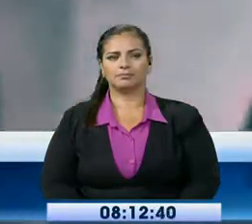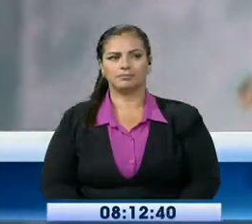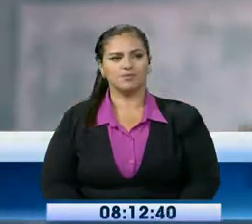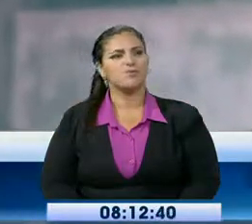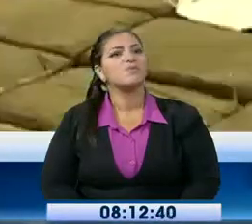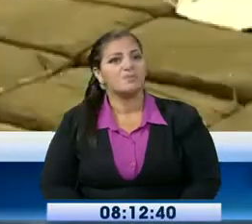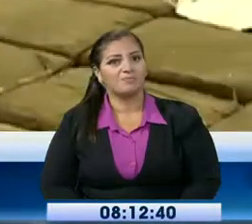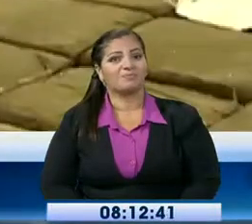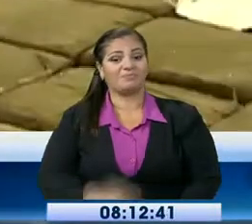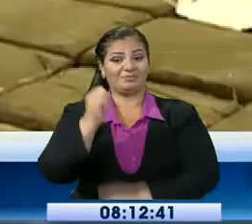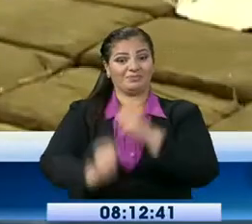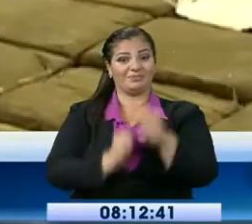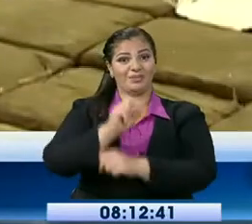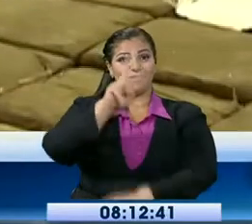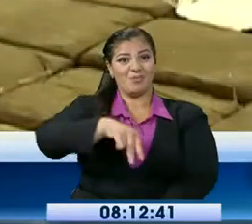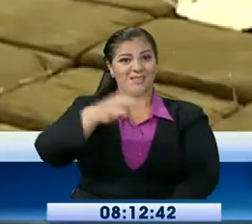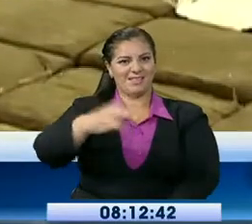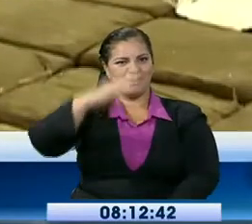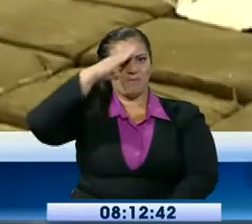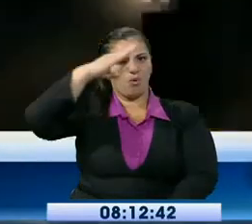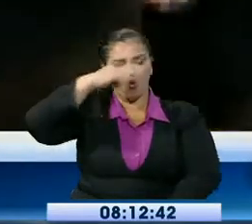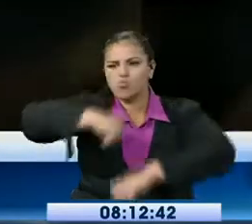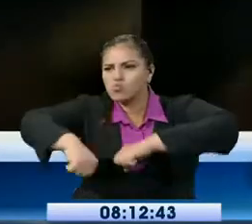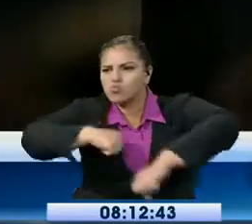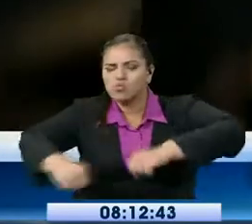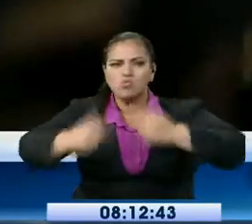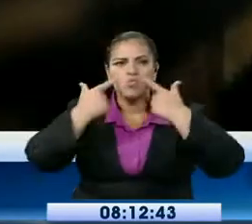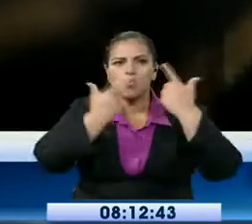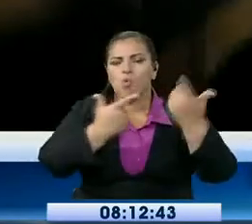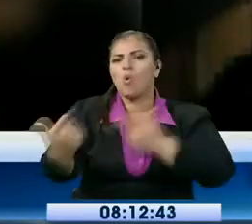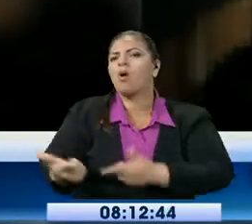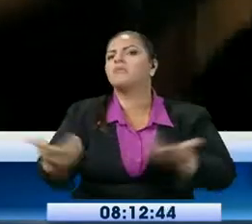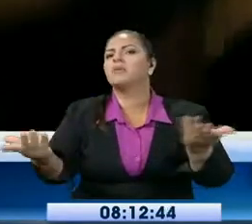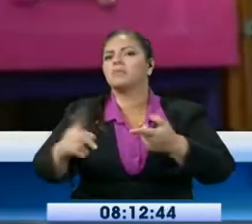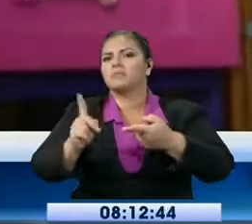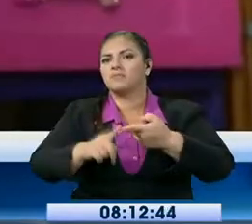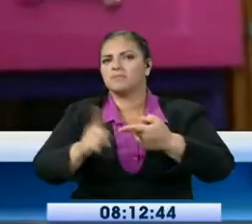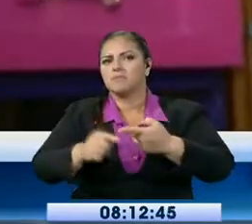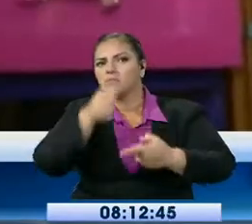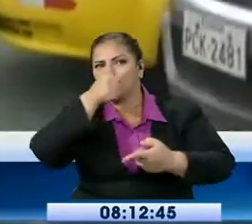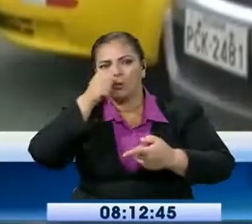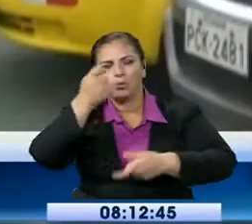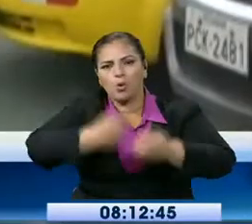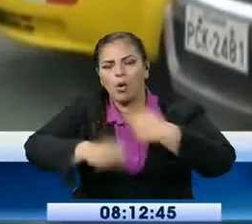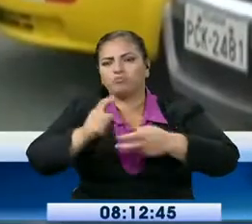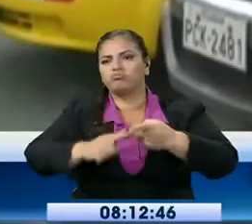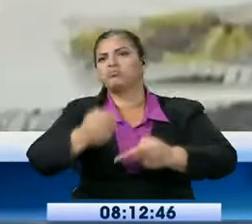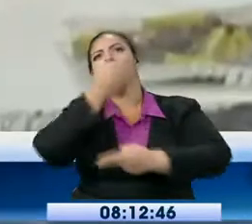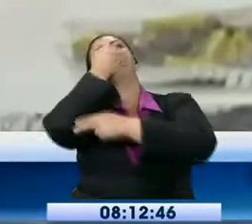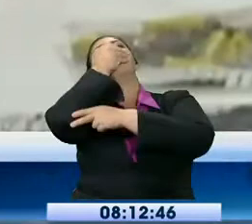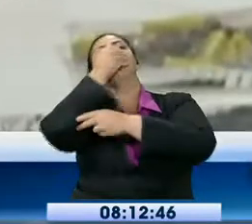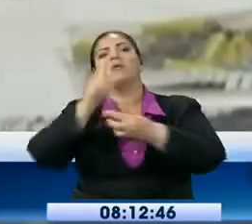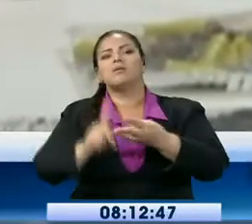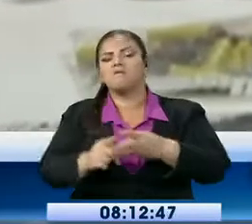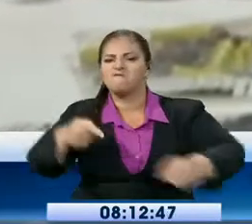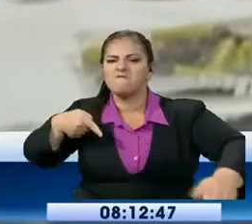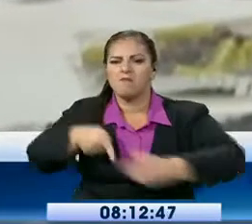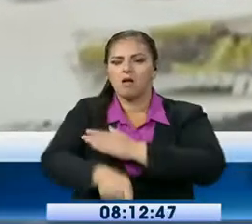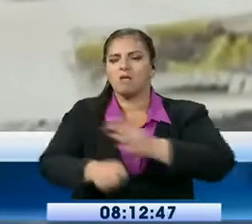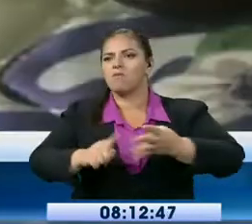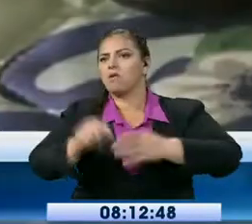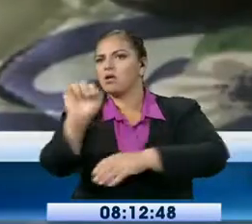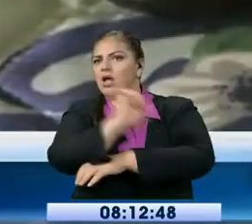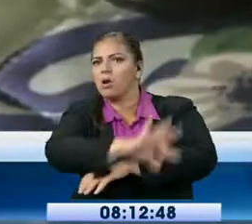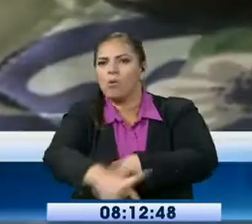Combatieron acciones como narcotráfico nacional e internacional, secuestro, asesinato, delitos sexuales, robo de vehículos, contrabando, tenencia ilegal de